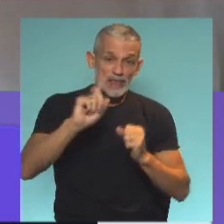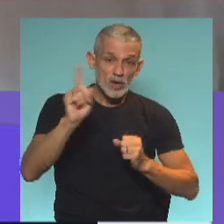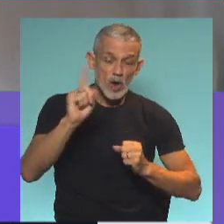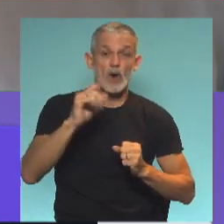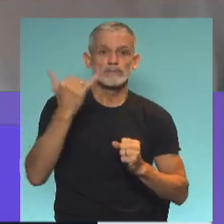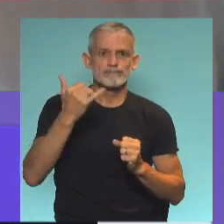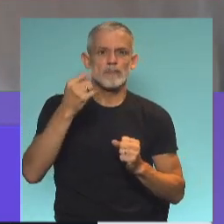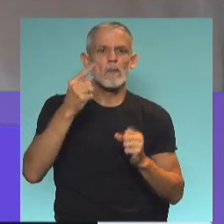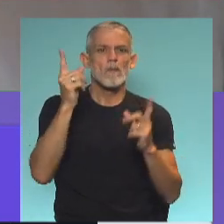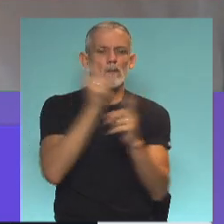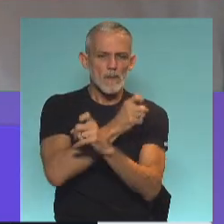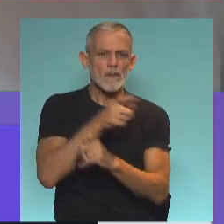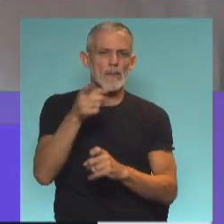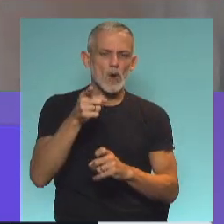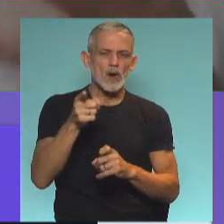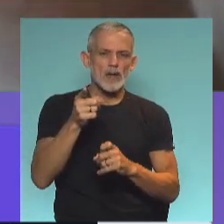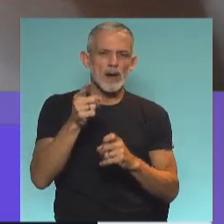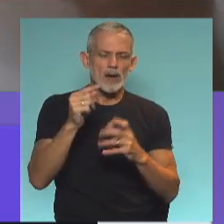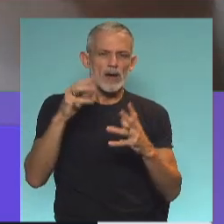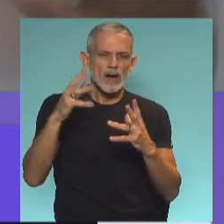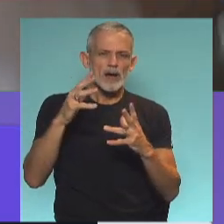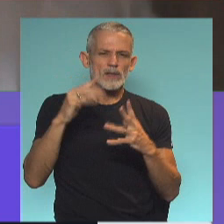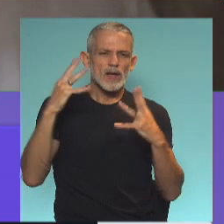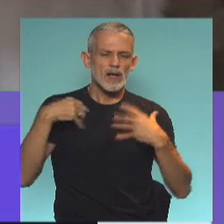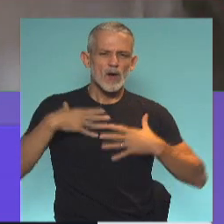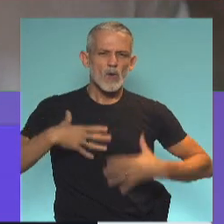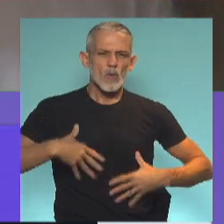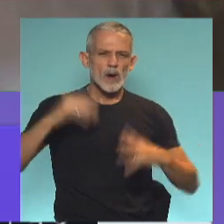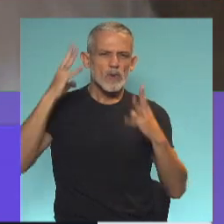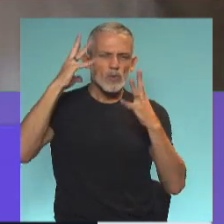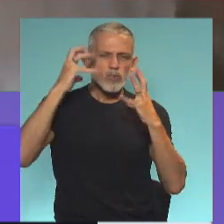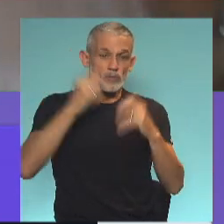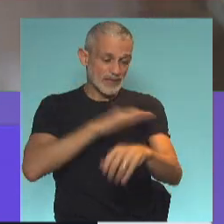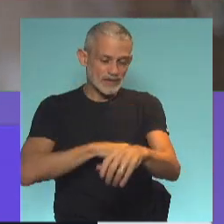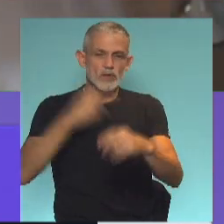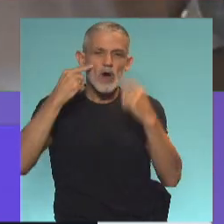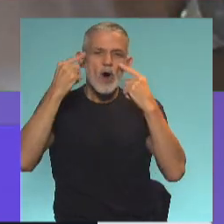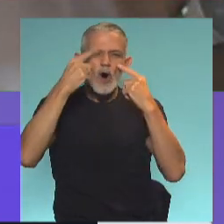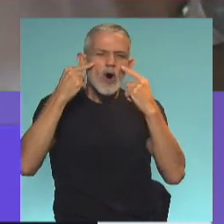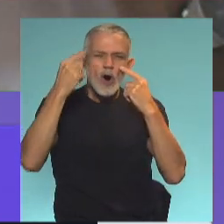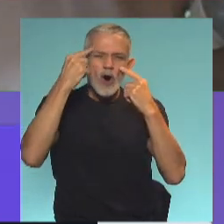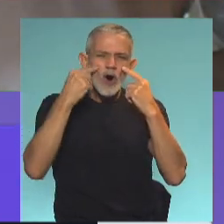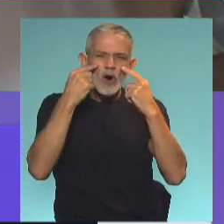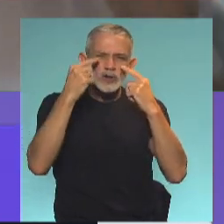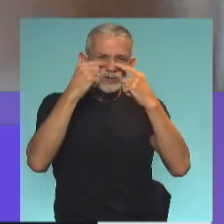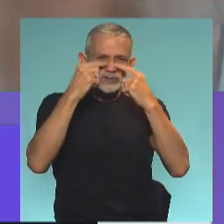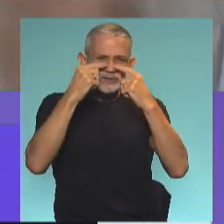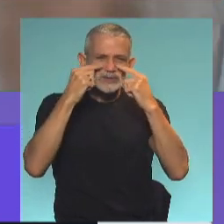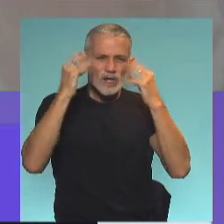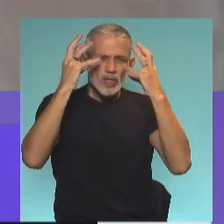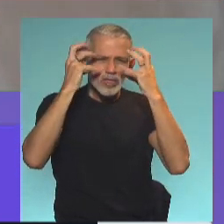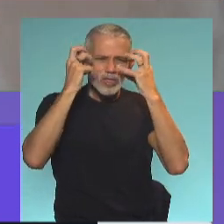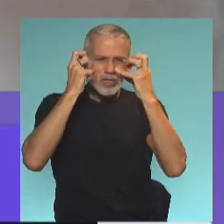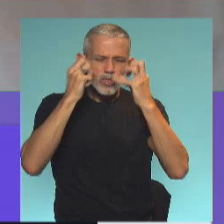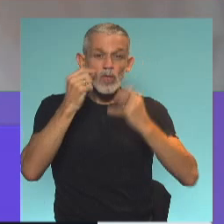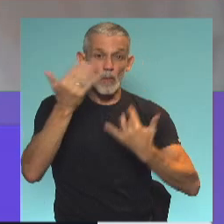una patología muy necrotizante, muy destructiva de la zona de los ojos, de la zona de los senos paranasales,